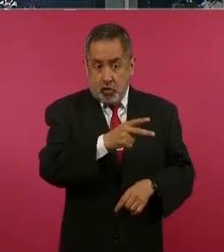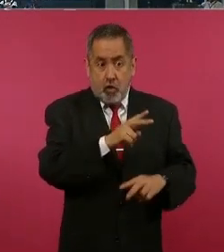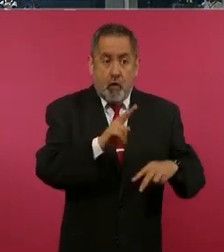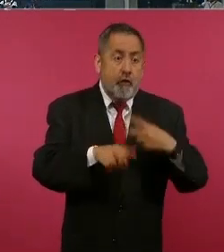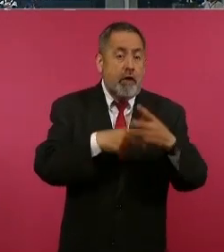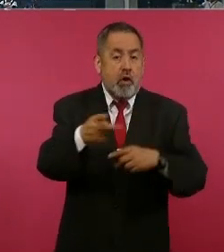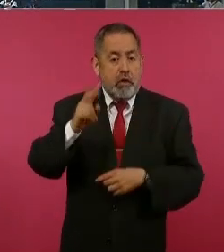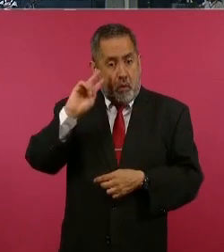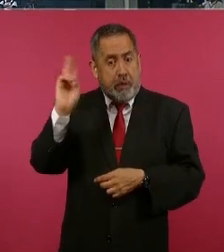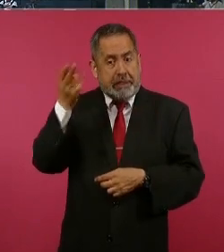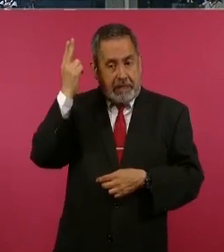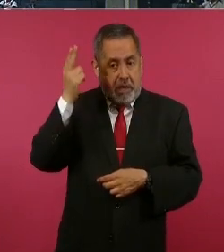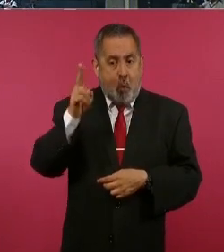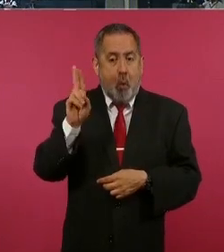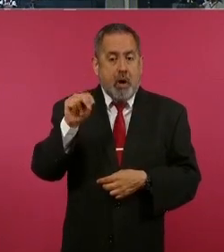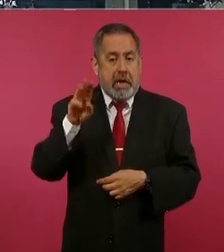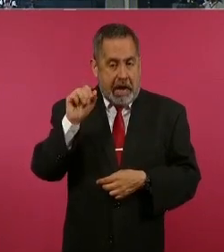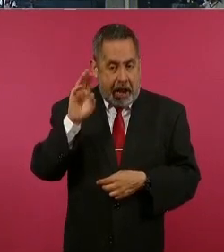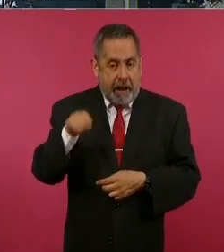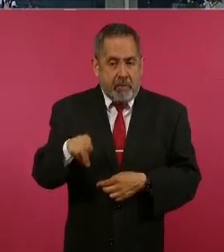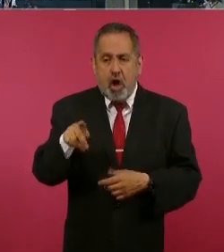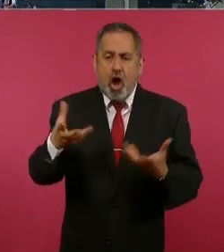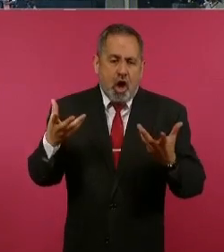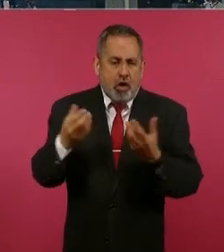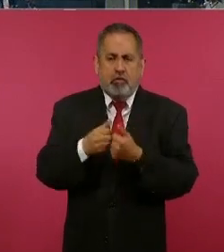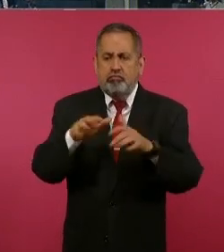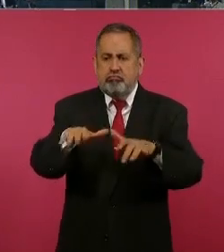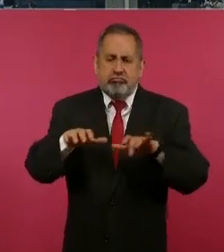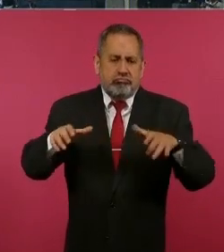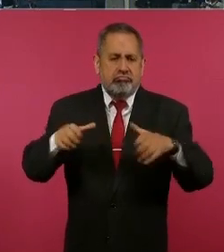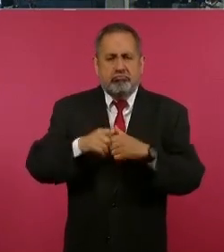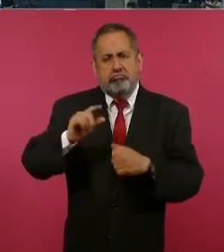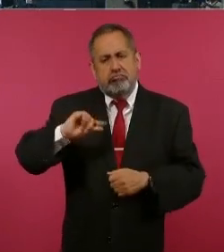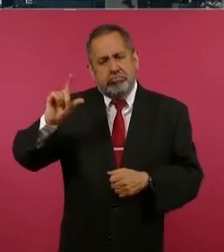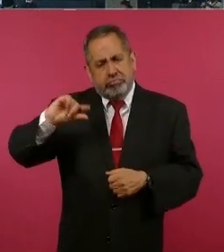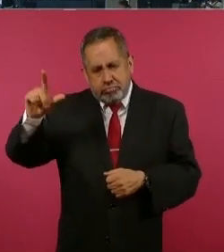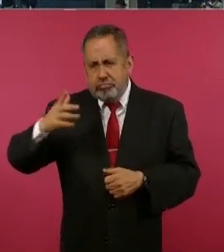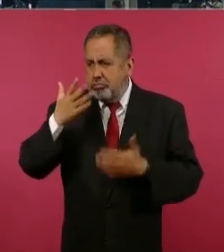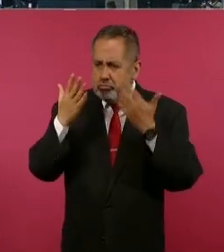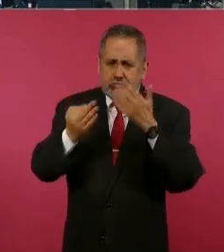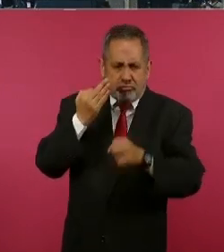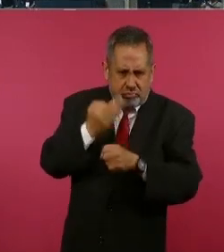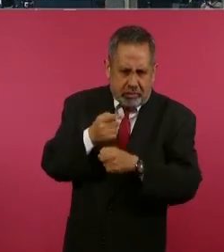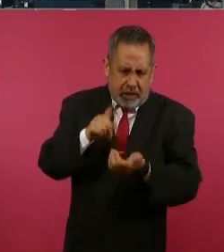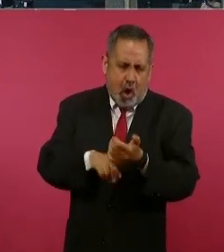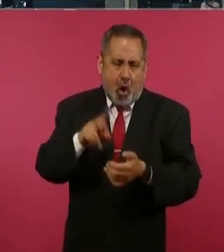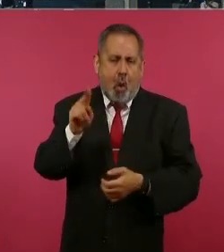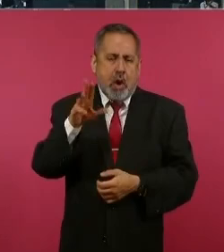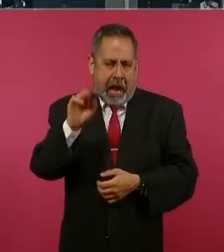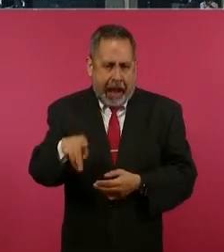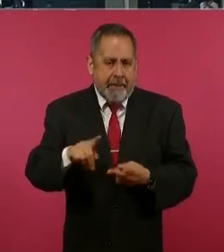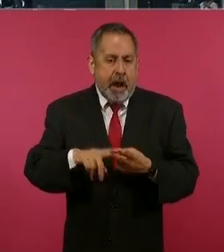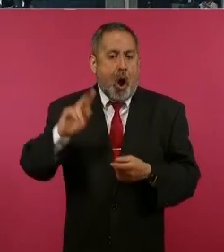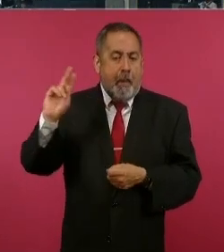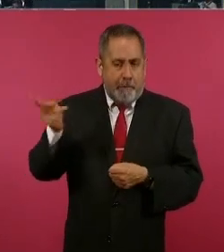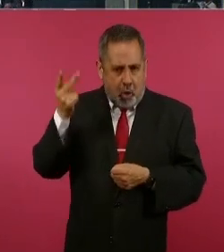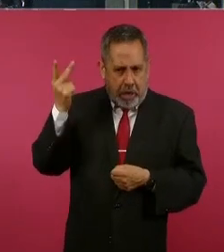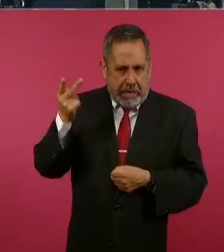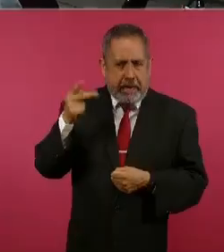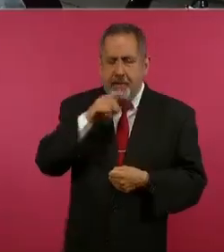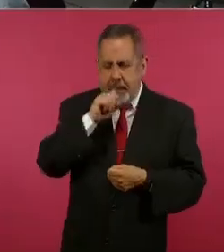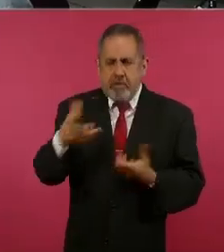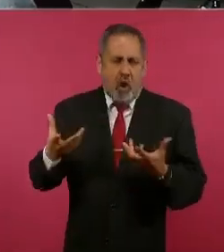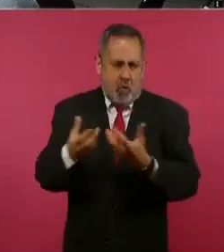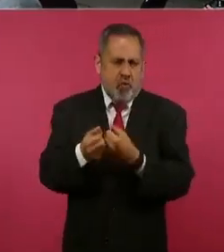la universidad, en la UNAM, y se reunieron con académicos, estudiantes y de la UNAM y del Politécnico también.